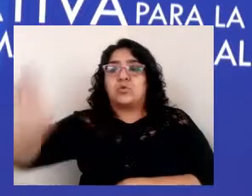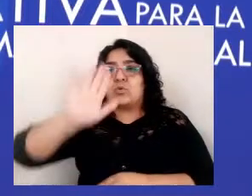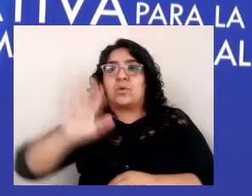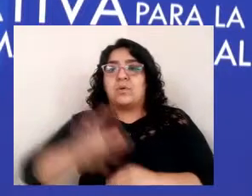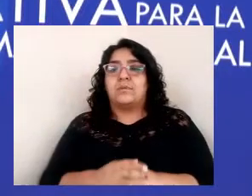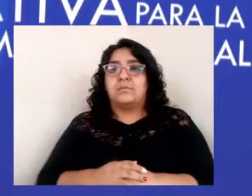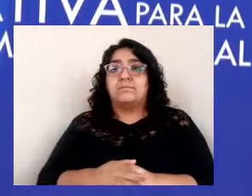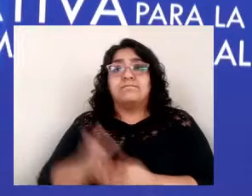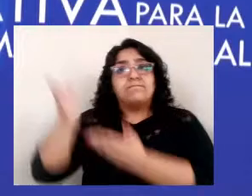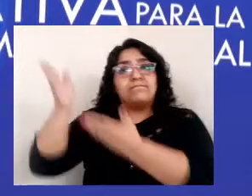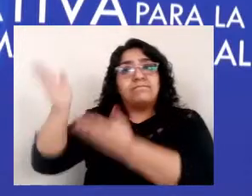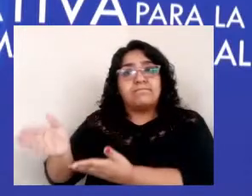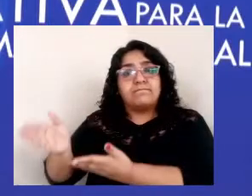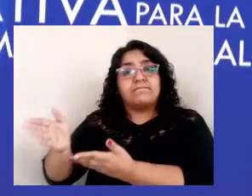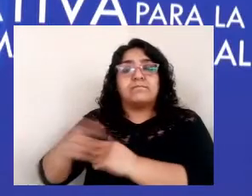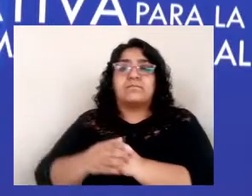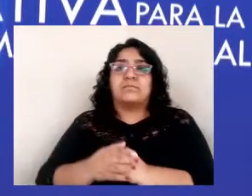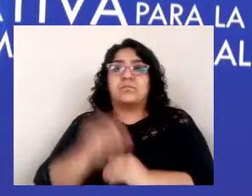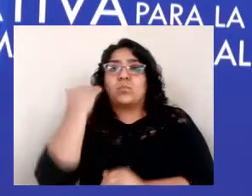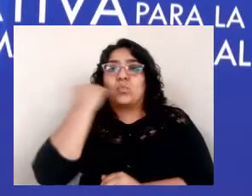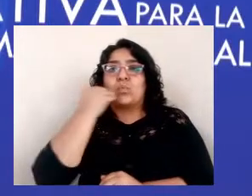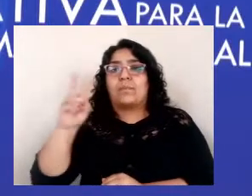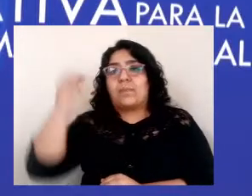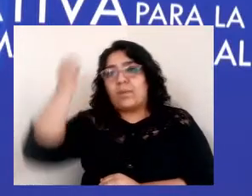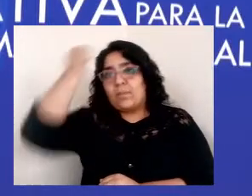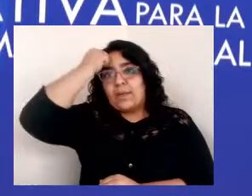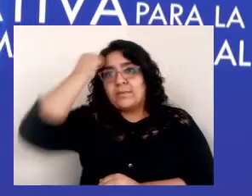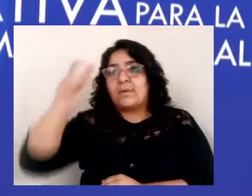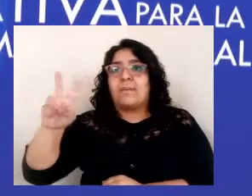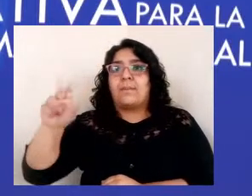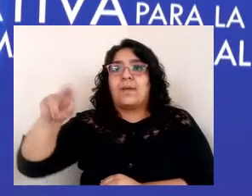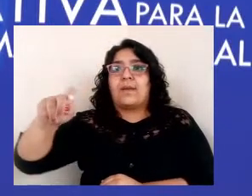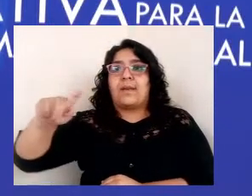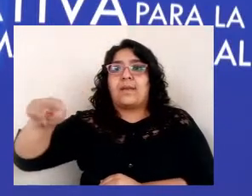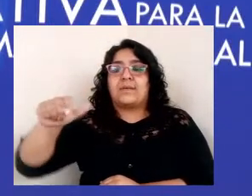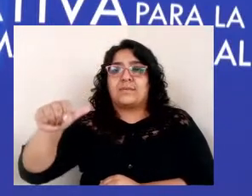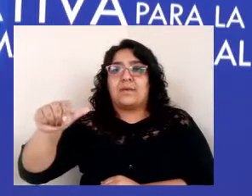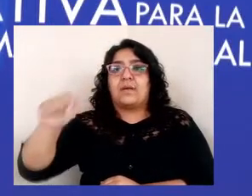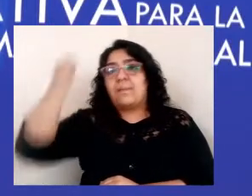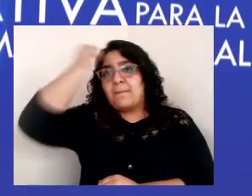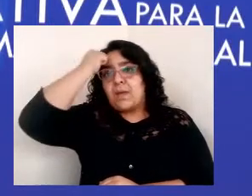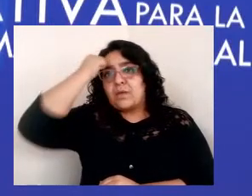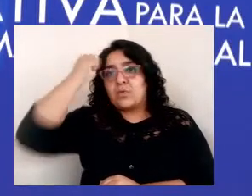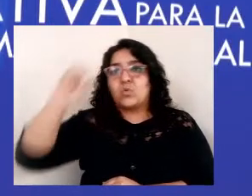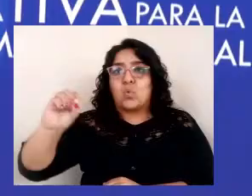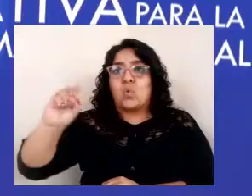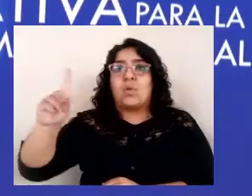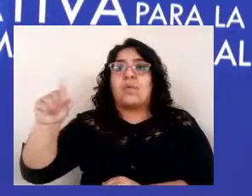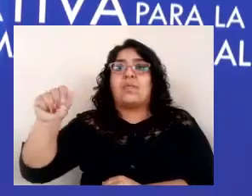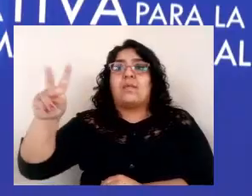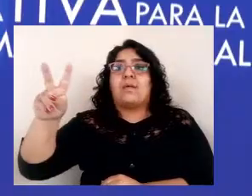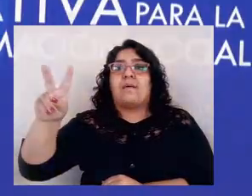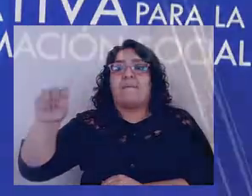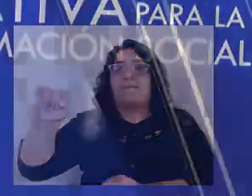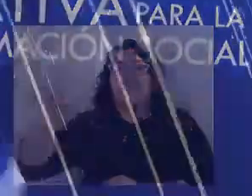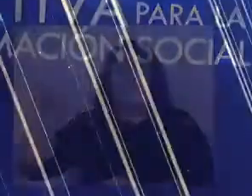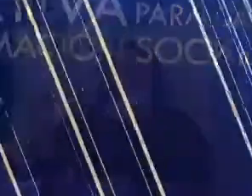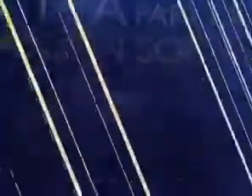maestra Vanessa González y el pianista maestro David Calvache Zambrano.